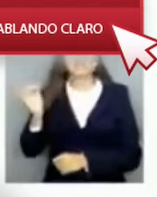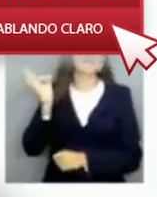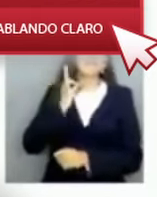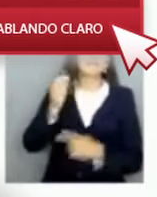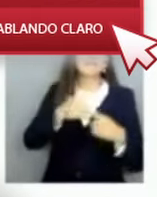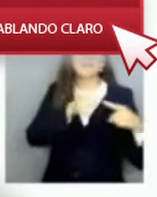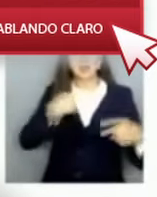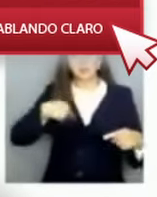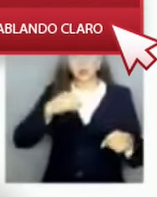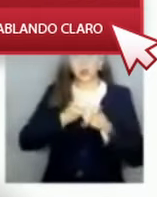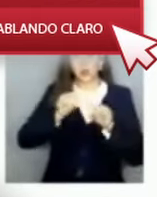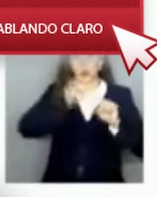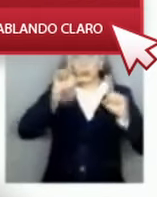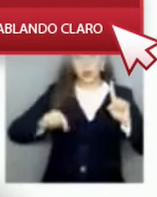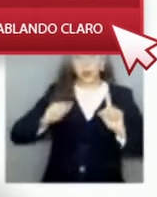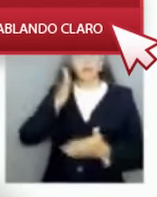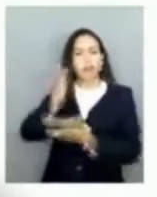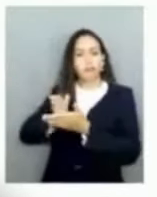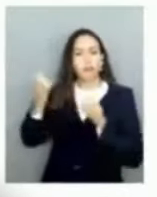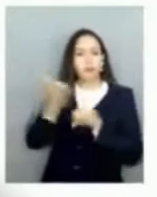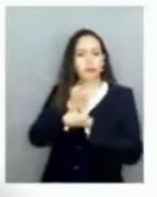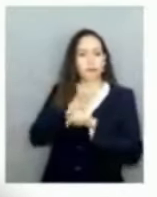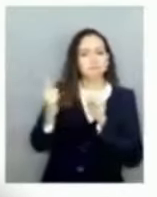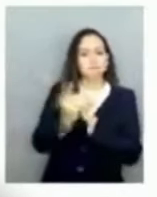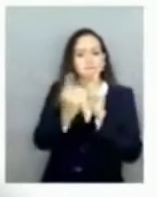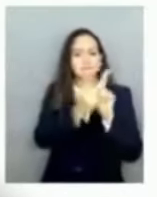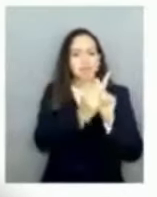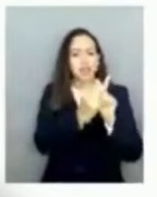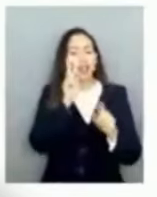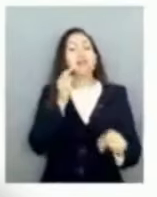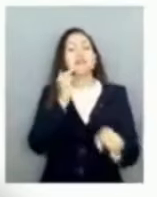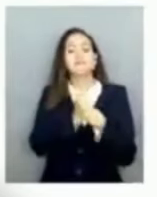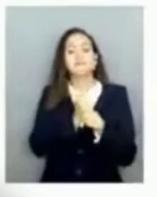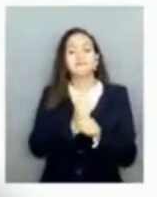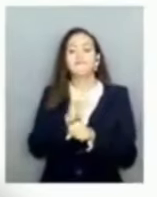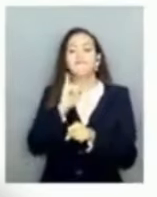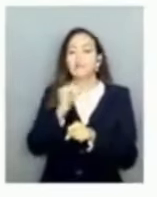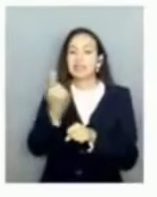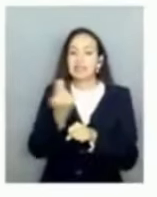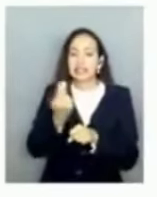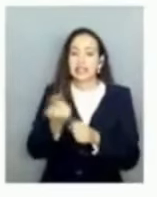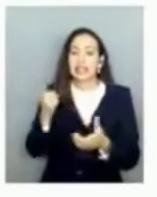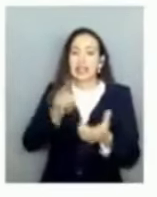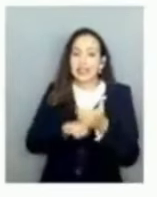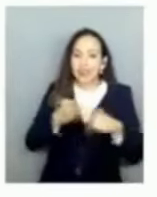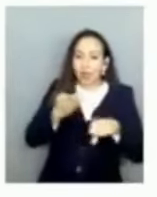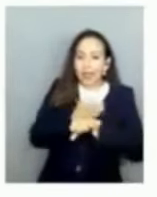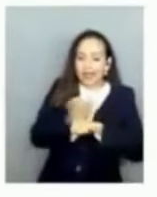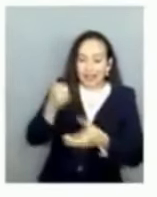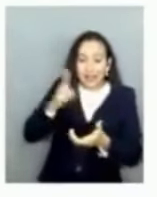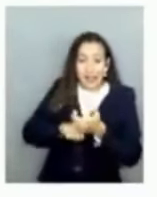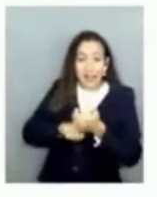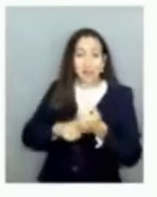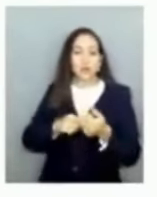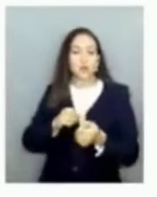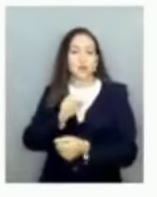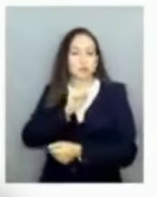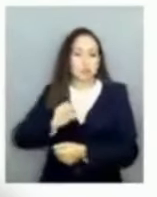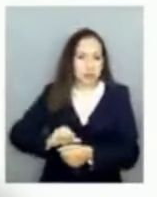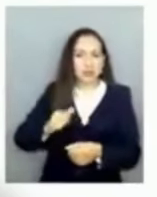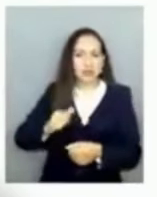nacional Es indispensable considerar el problema de manera integral